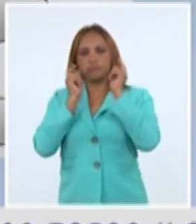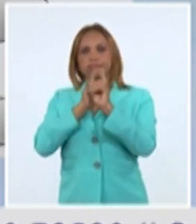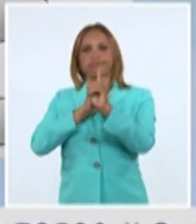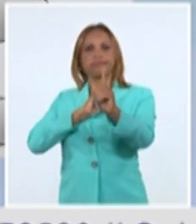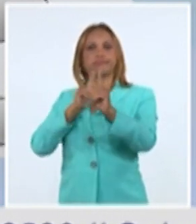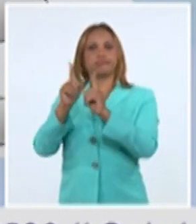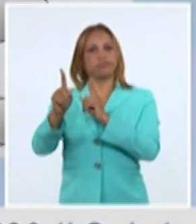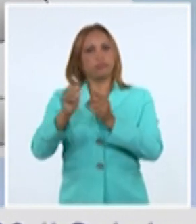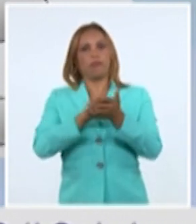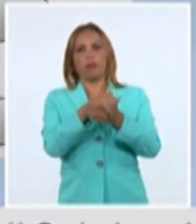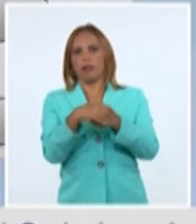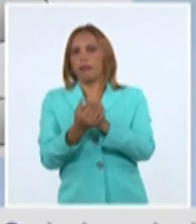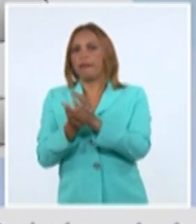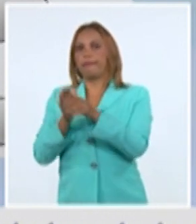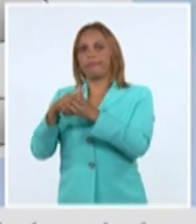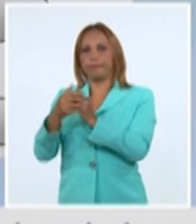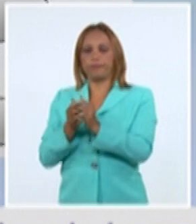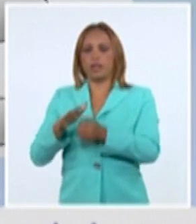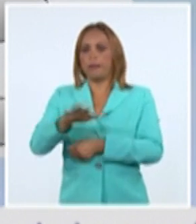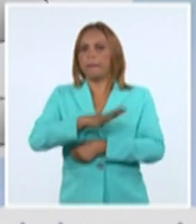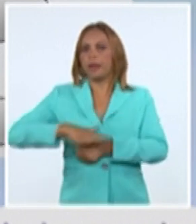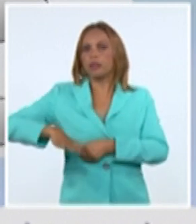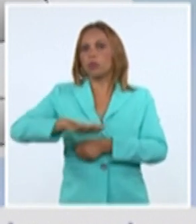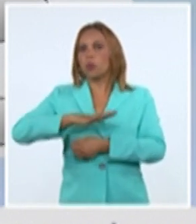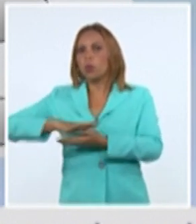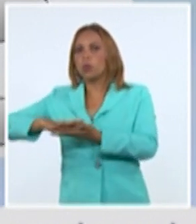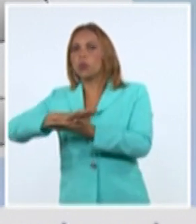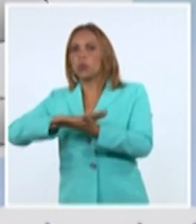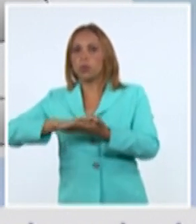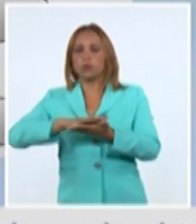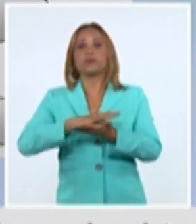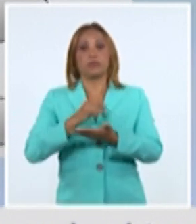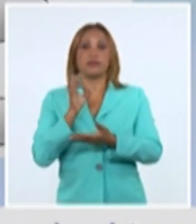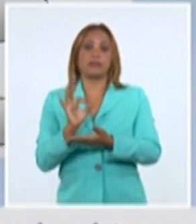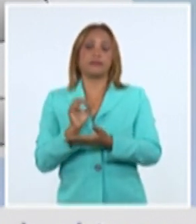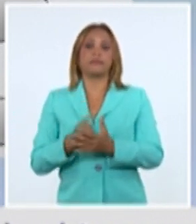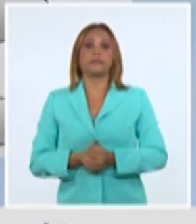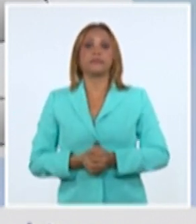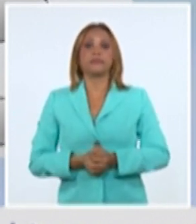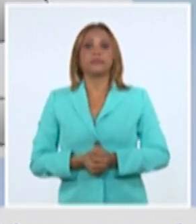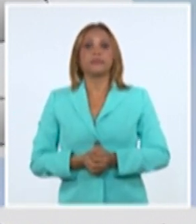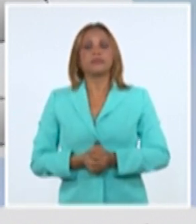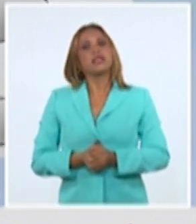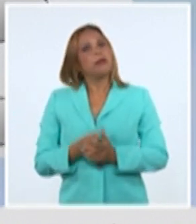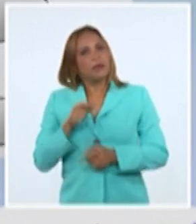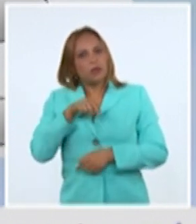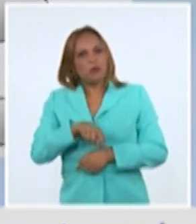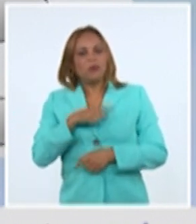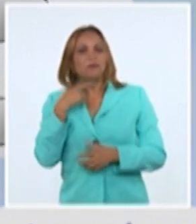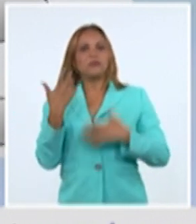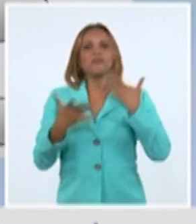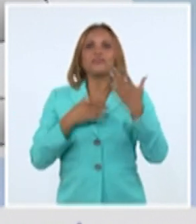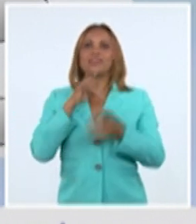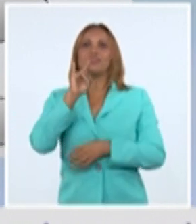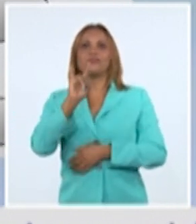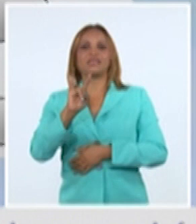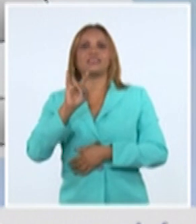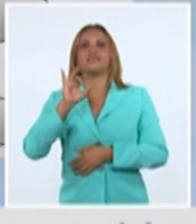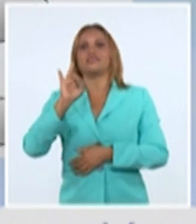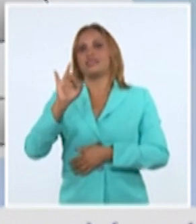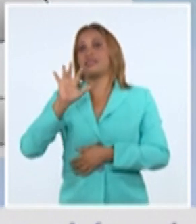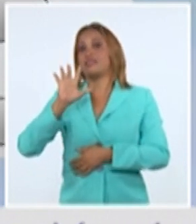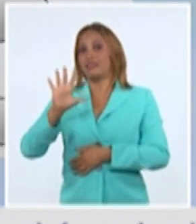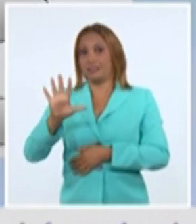corremos el riesgo de contagiarnos con la enfermedad. De todas formas, disfrutemos hoy los